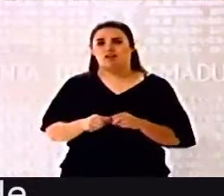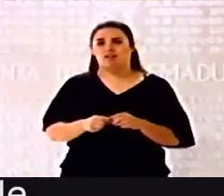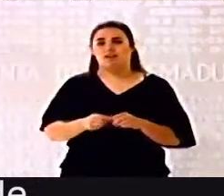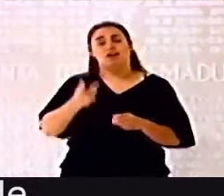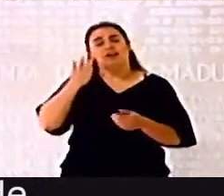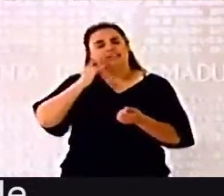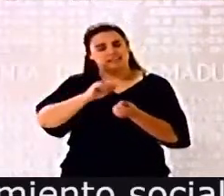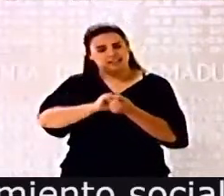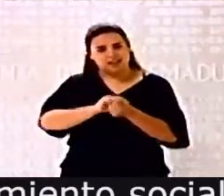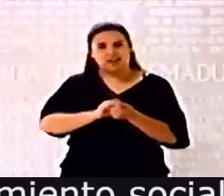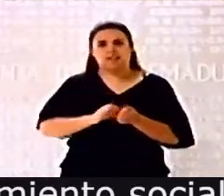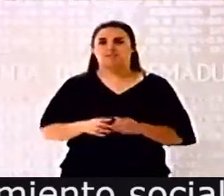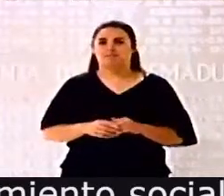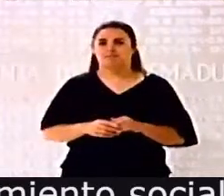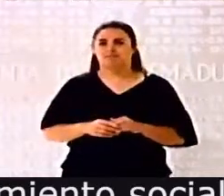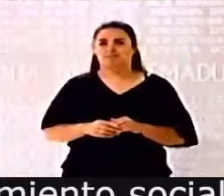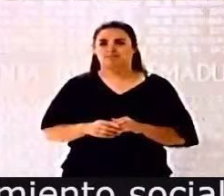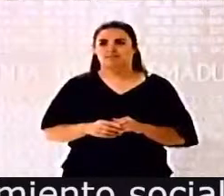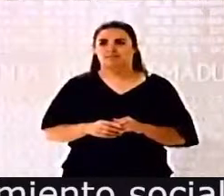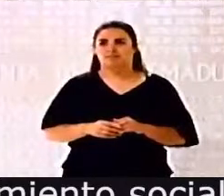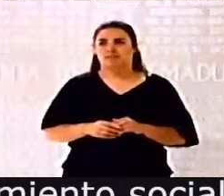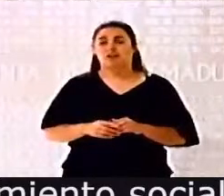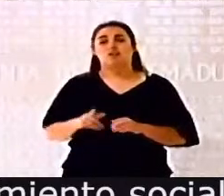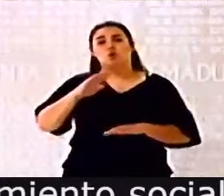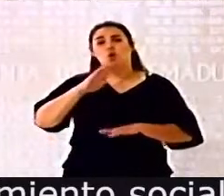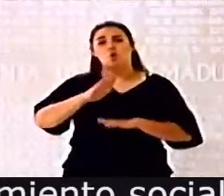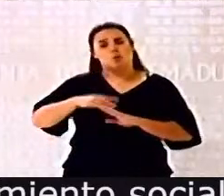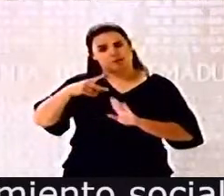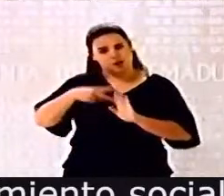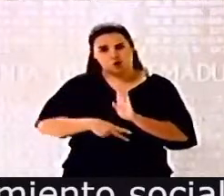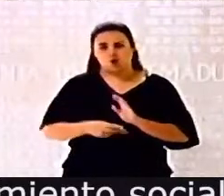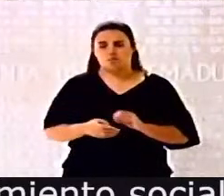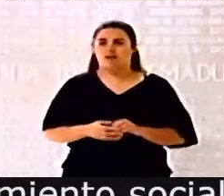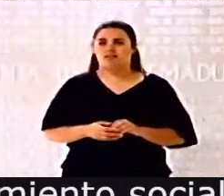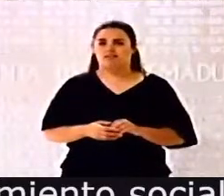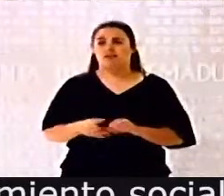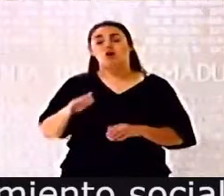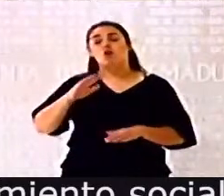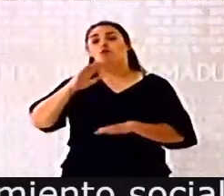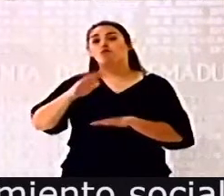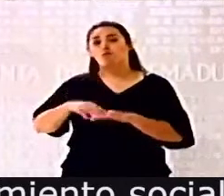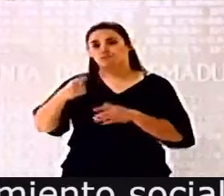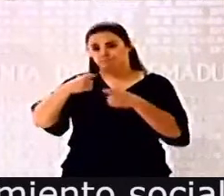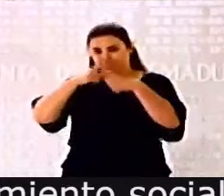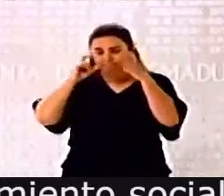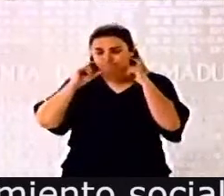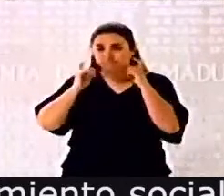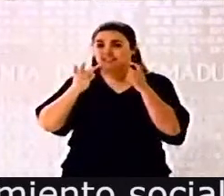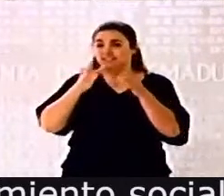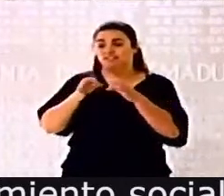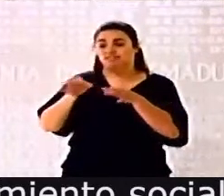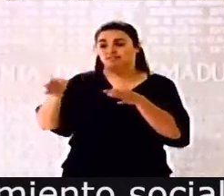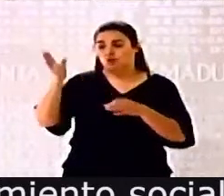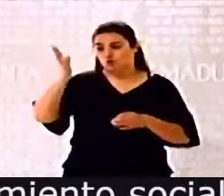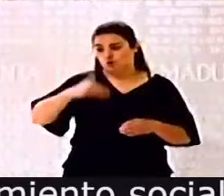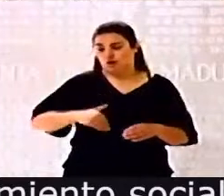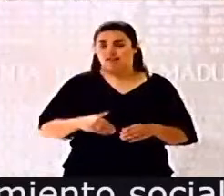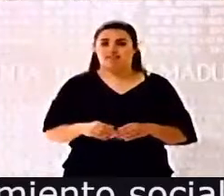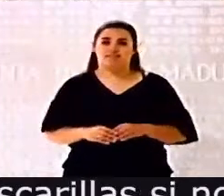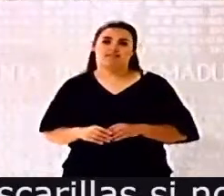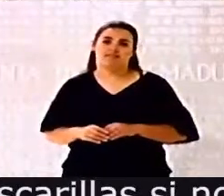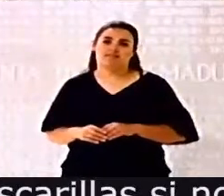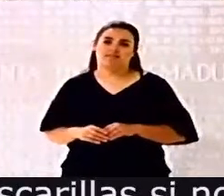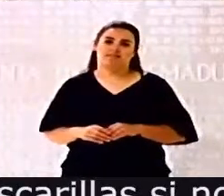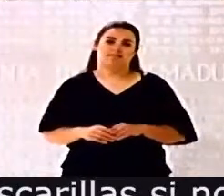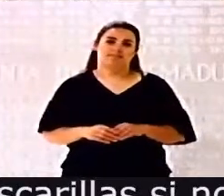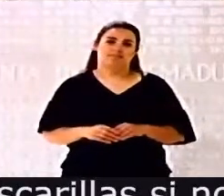higiene, de llamar a cumplir, de llamar a la mascarilla si no se puede realizar ese